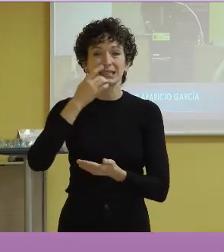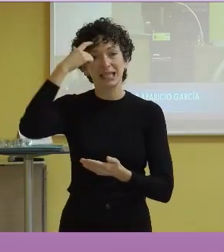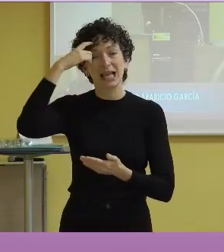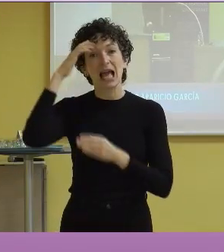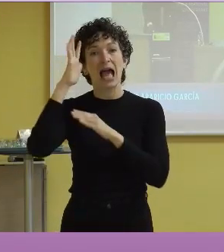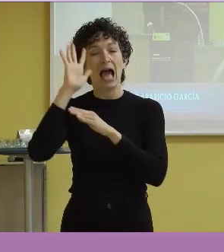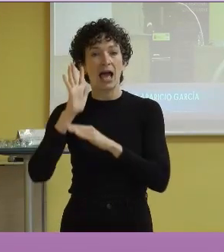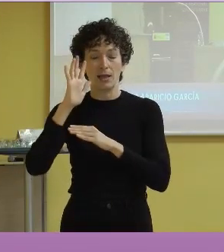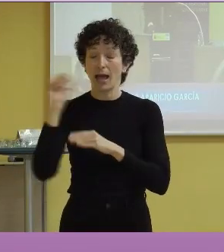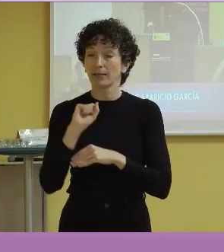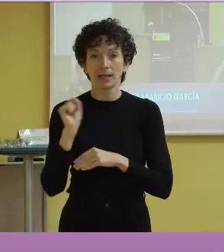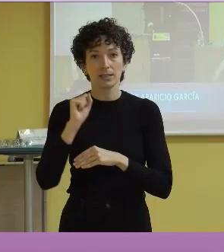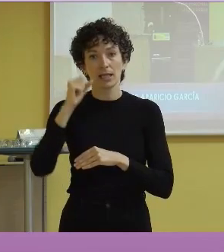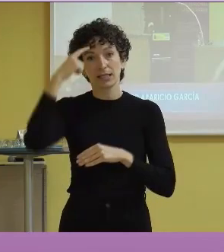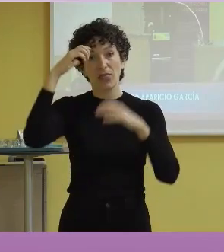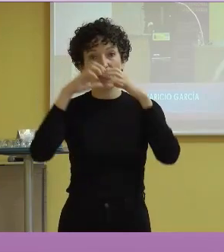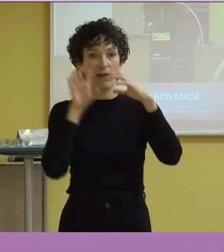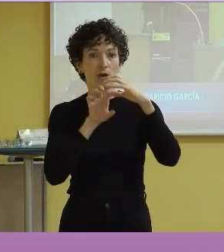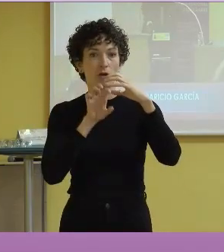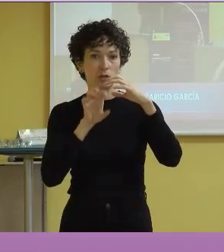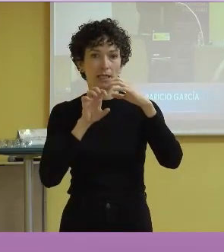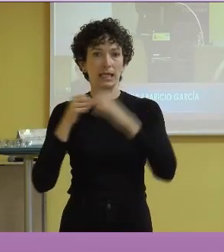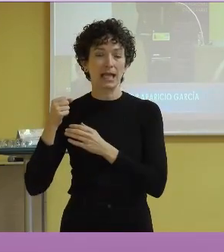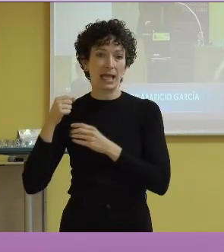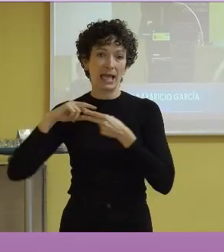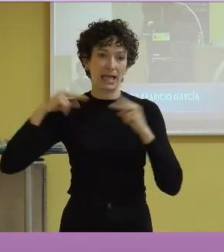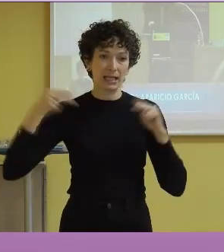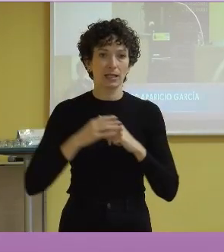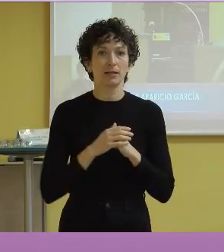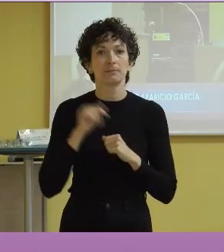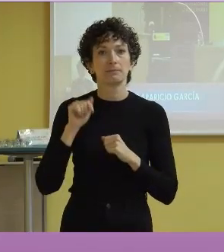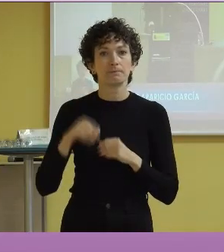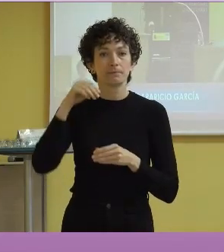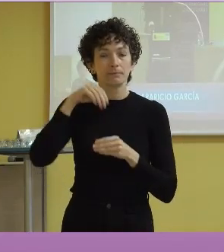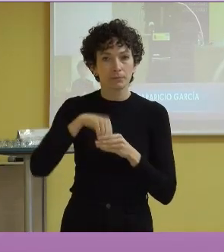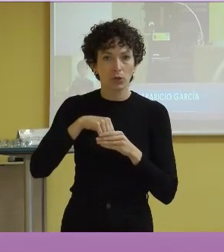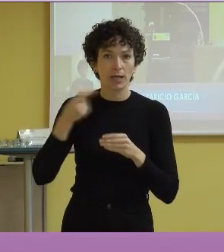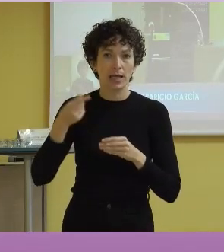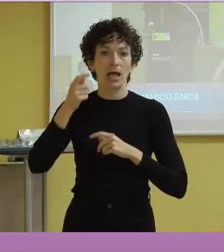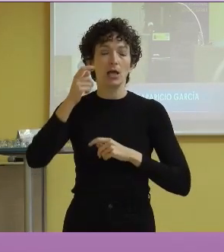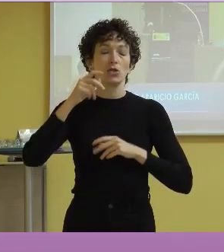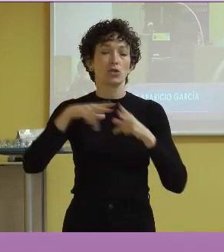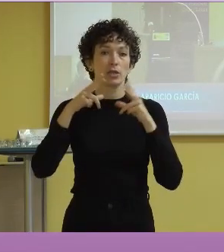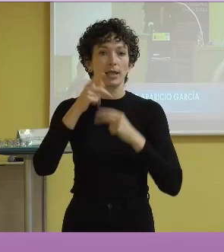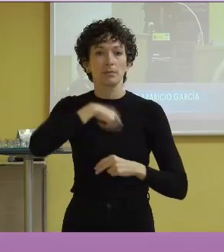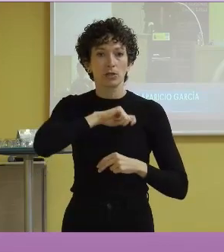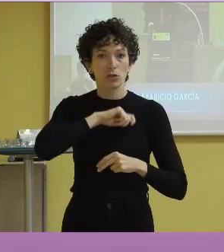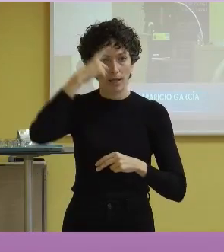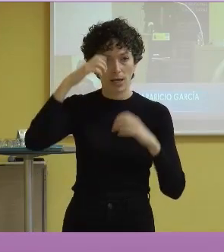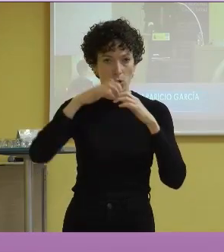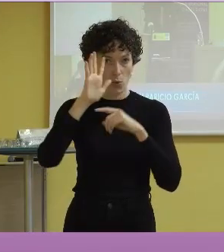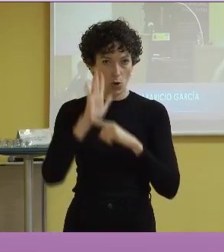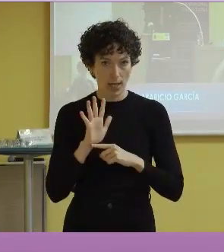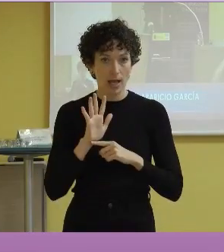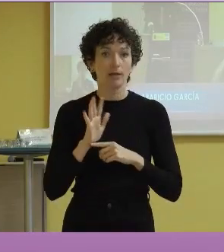hereditarias. El doctor Infante es miembro de la Sociedad Española de Neurología y, por supuesto, pues como no